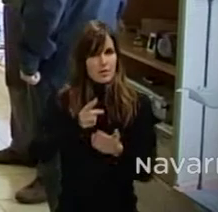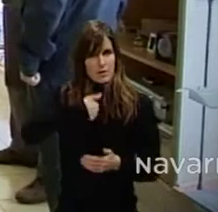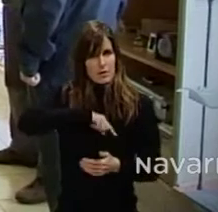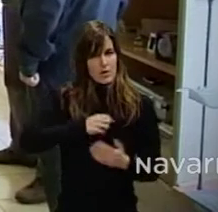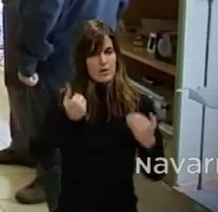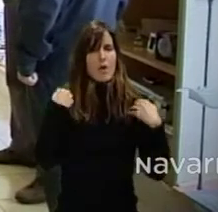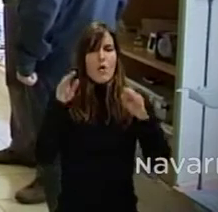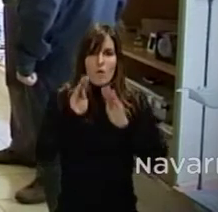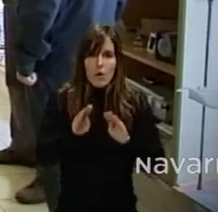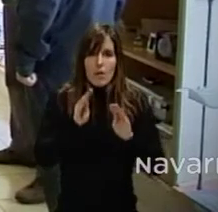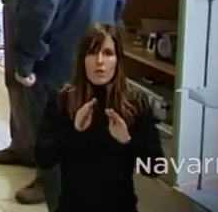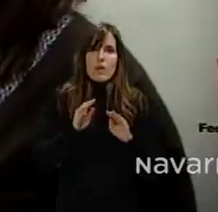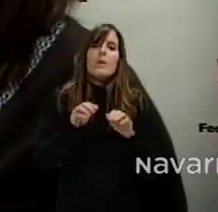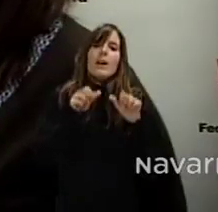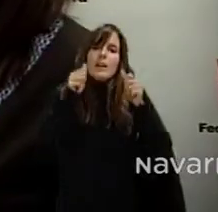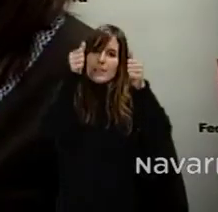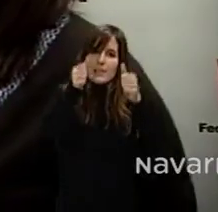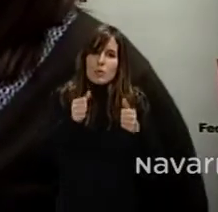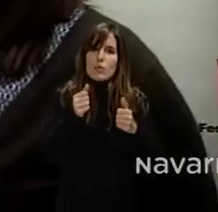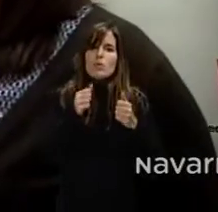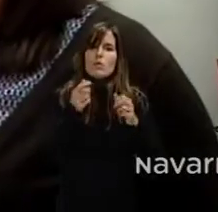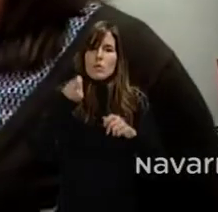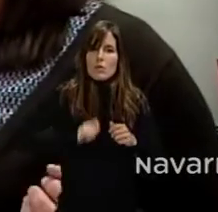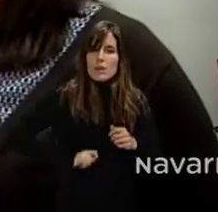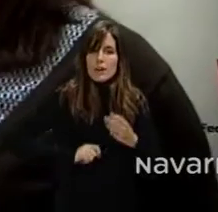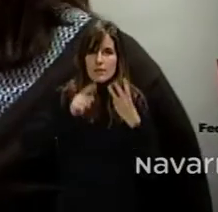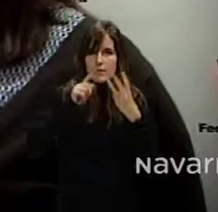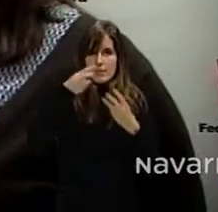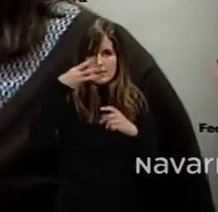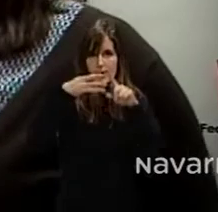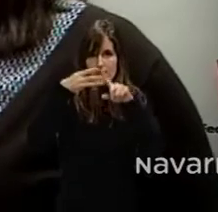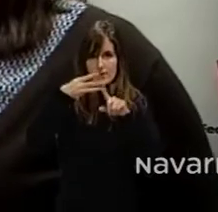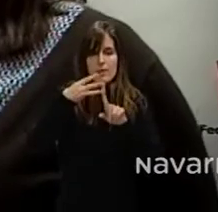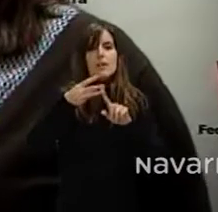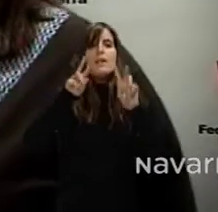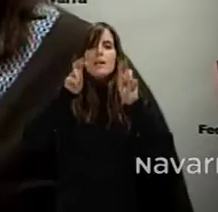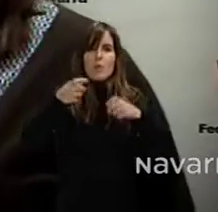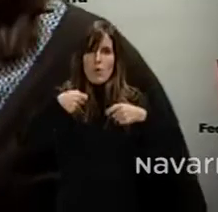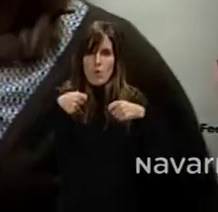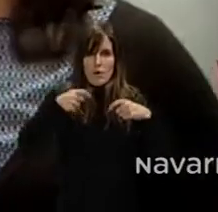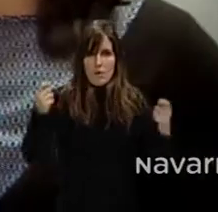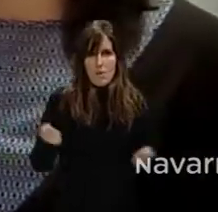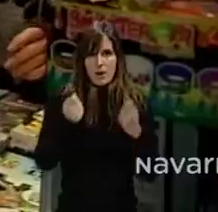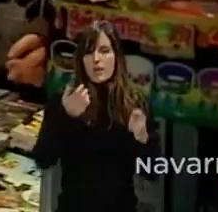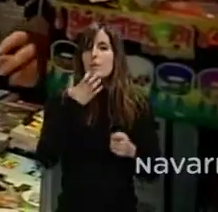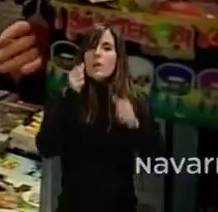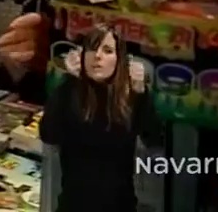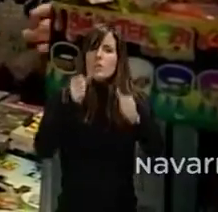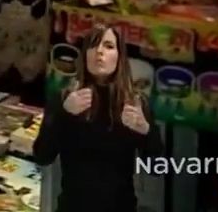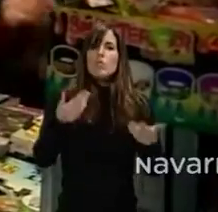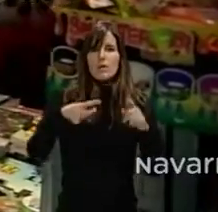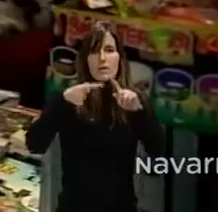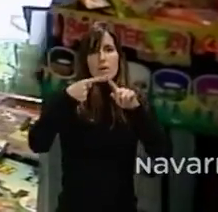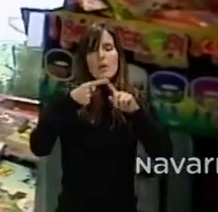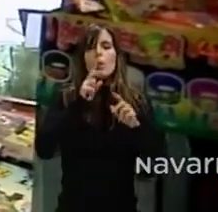de formación para impartir tres certificados de profesionalidad de la familia de comercio y marketing uno de ellos se denomina